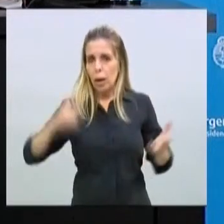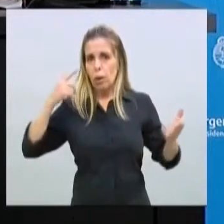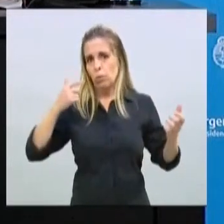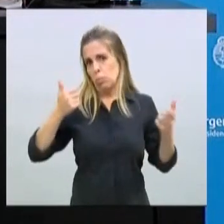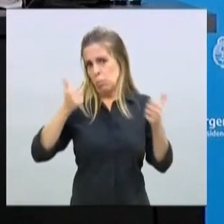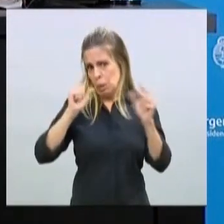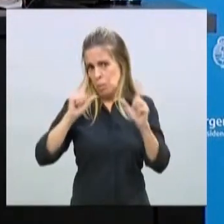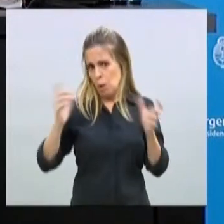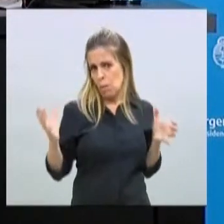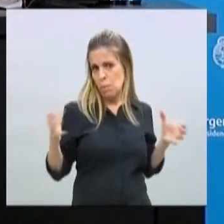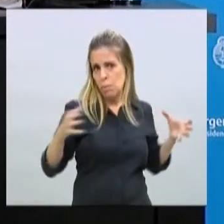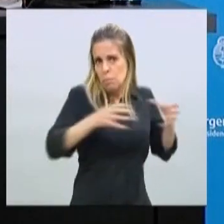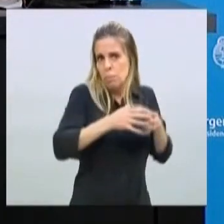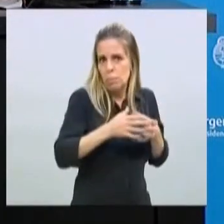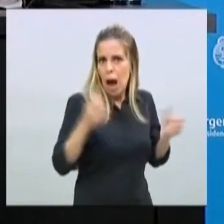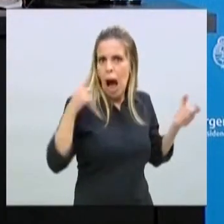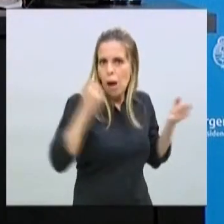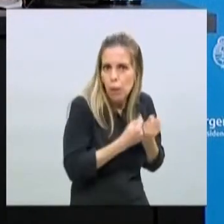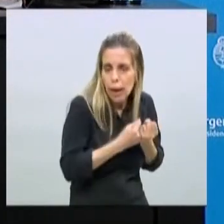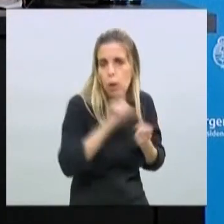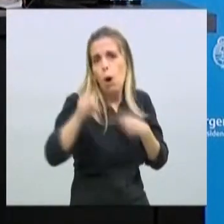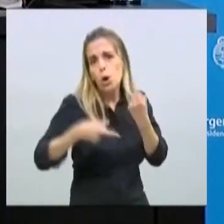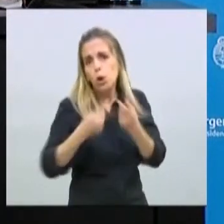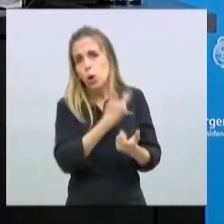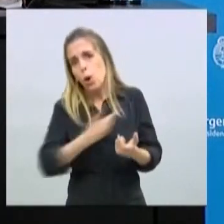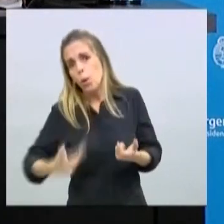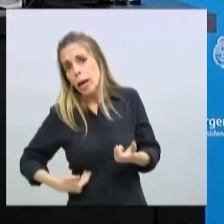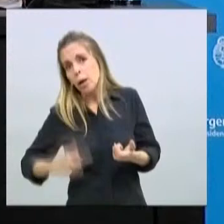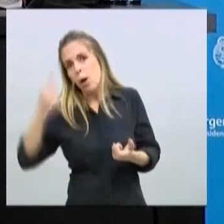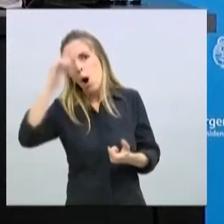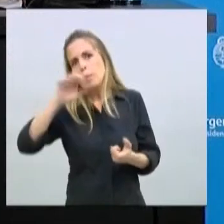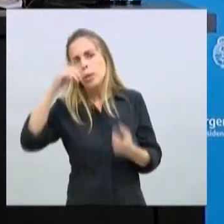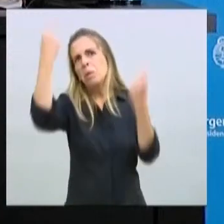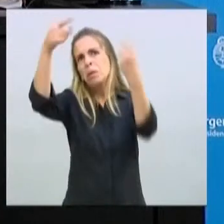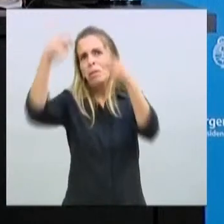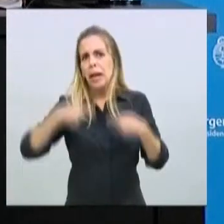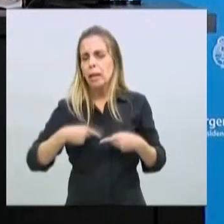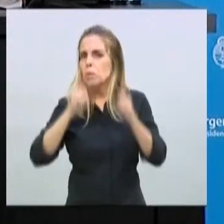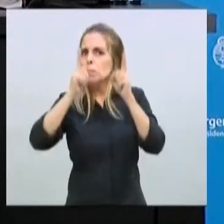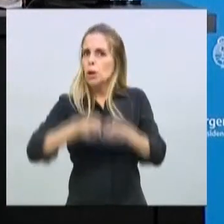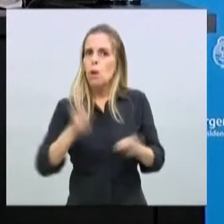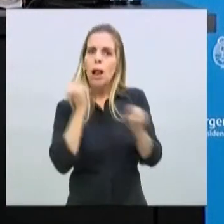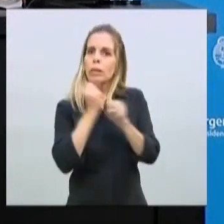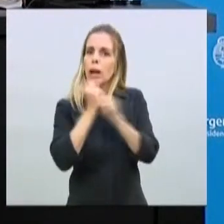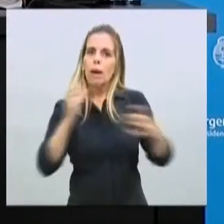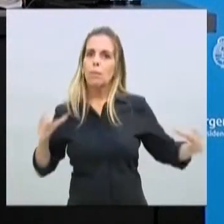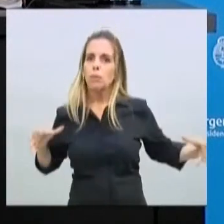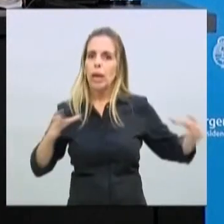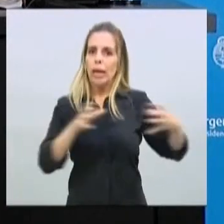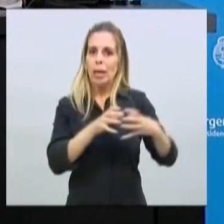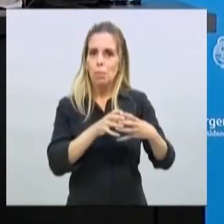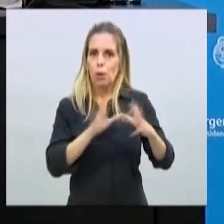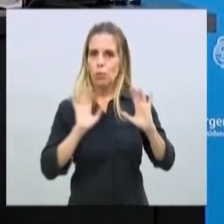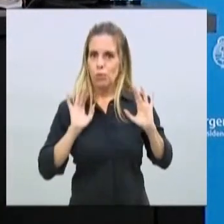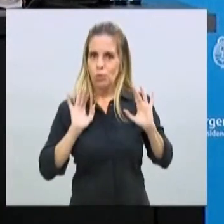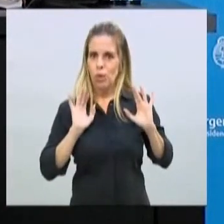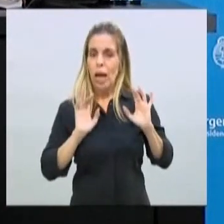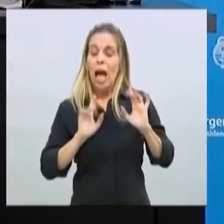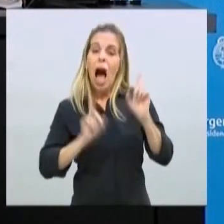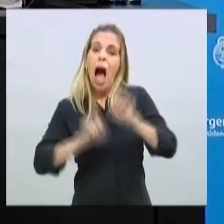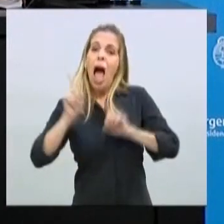hay opositores que gobiernan y lo hacen con la seriedad que lo hacen, y hay opositores que no gobiernan y en Twitter solo